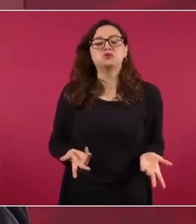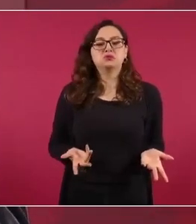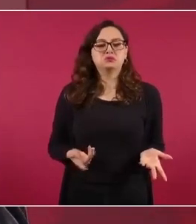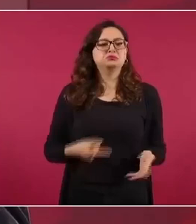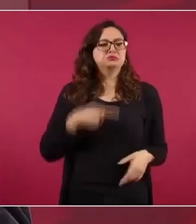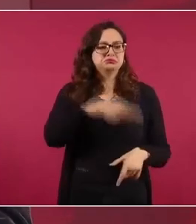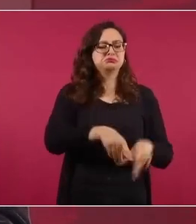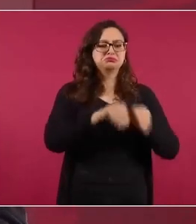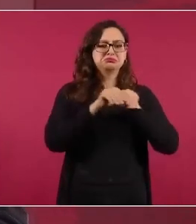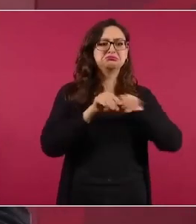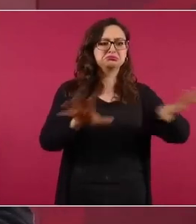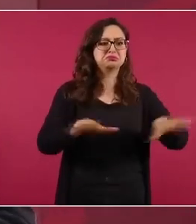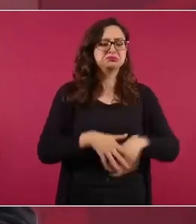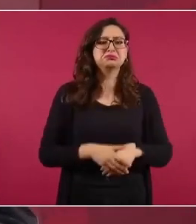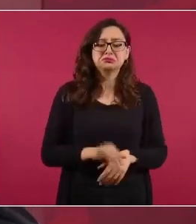expresado, si acaso lo de